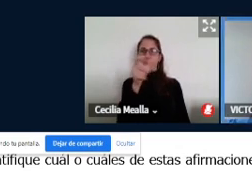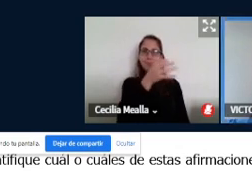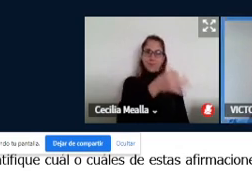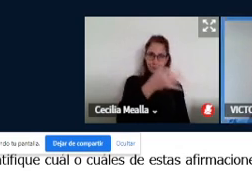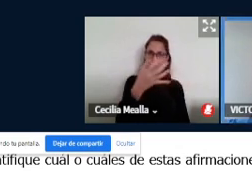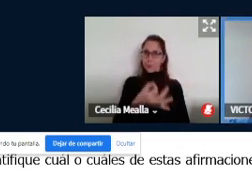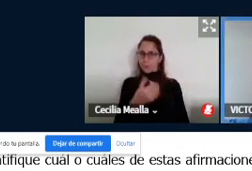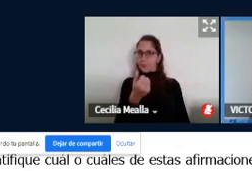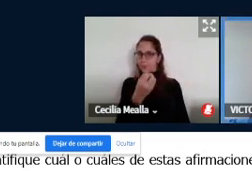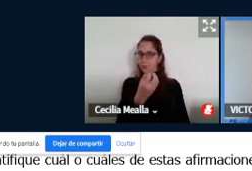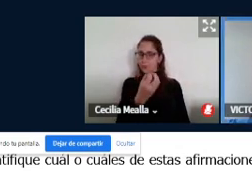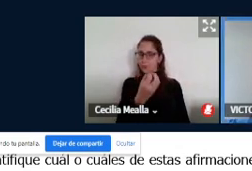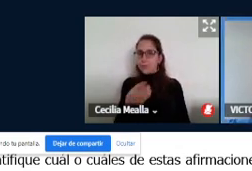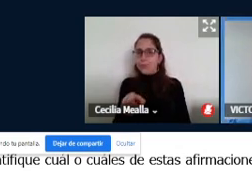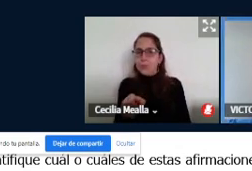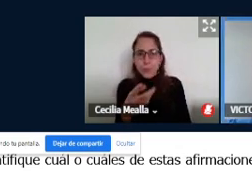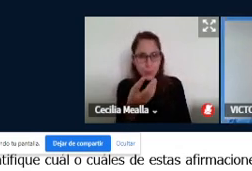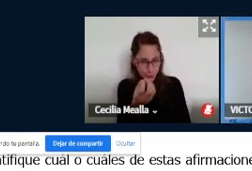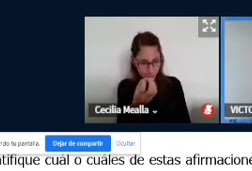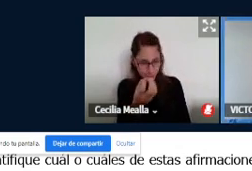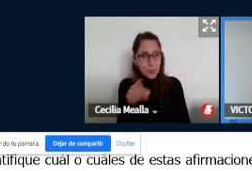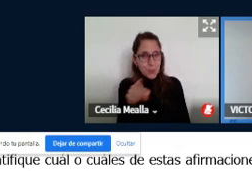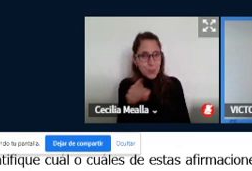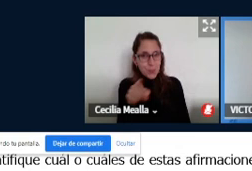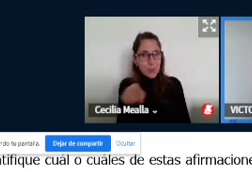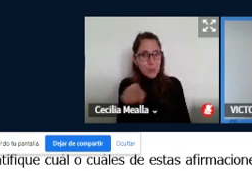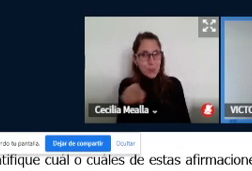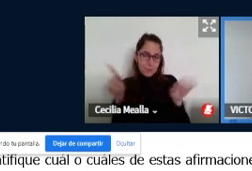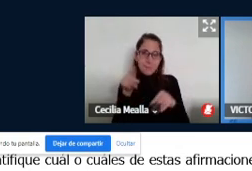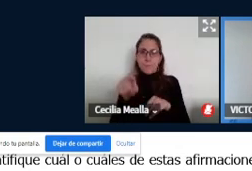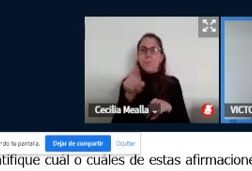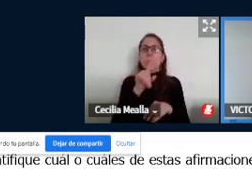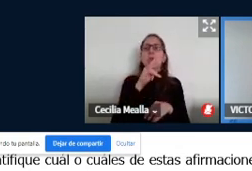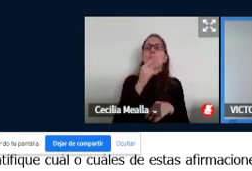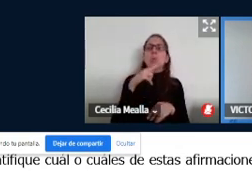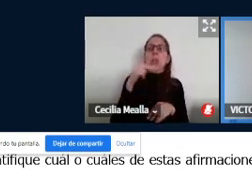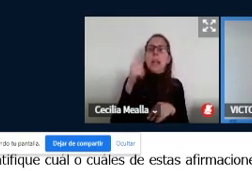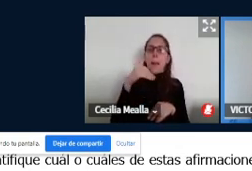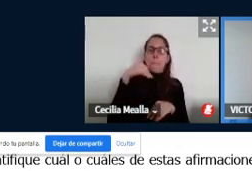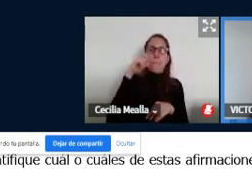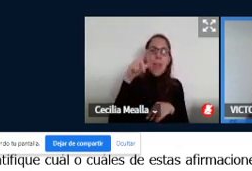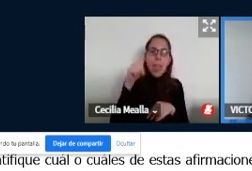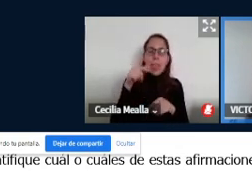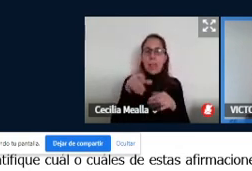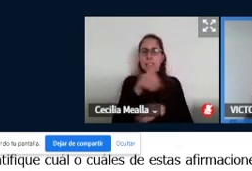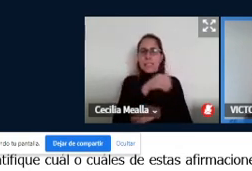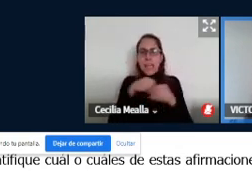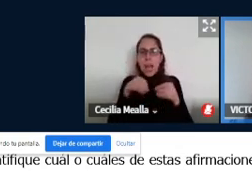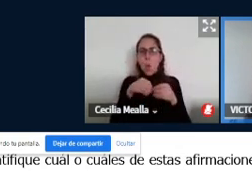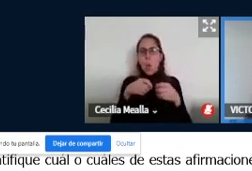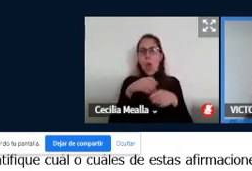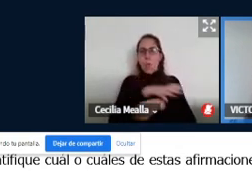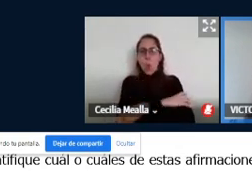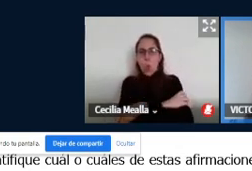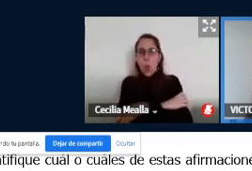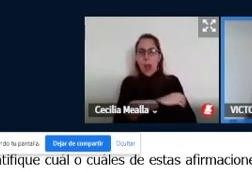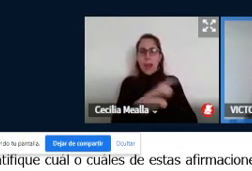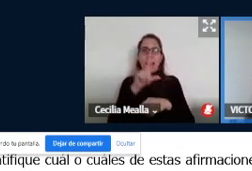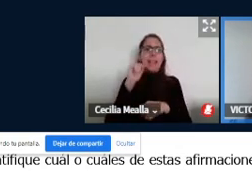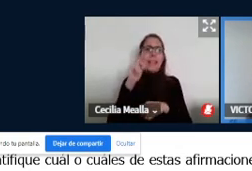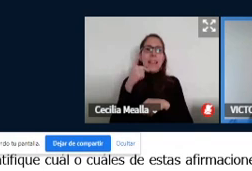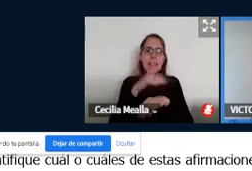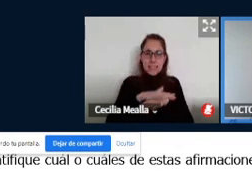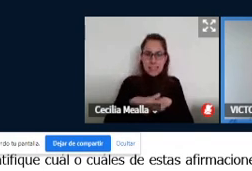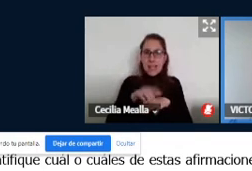Bien. Fíjense, acá él está claro. En la túnica media, las células musculares lisas son las que sintetizan y secretan los